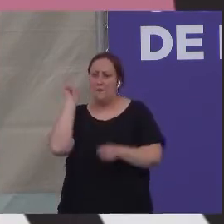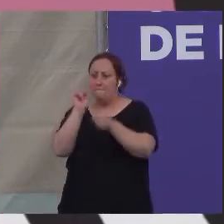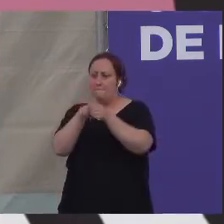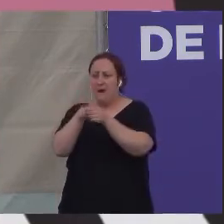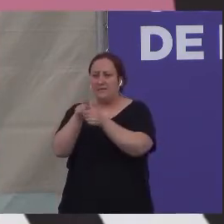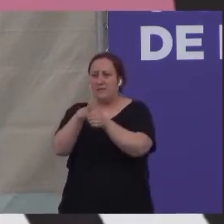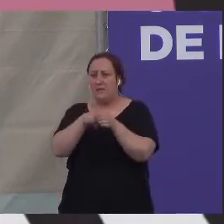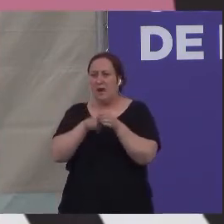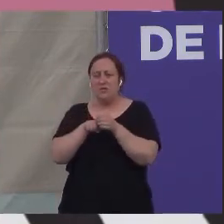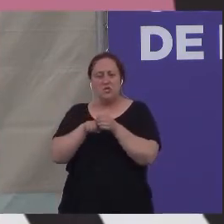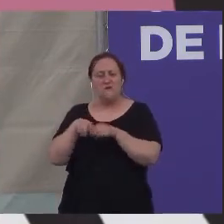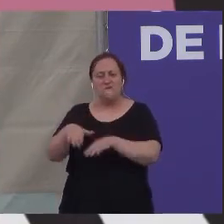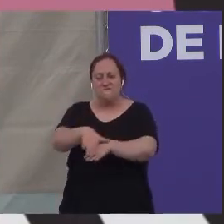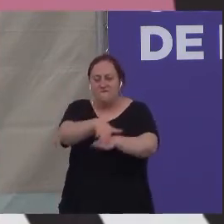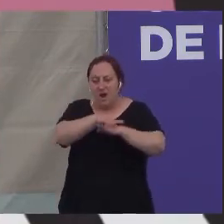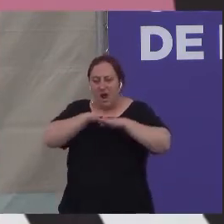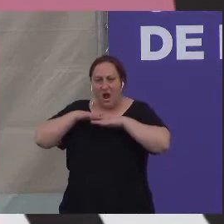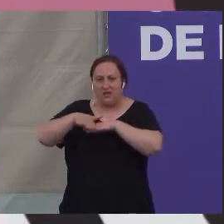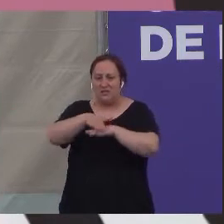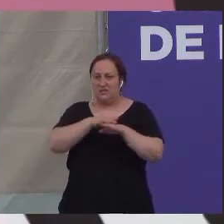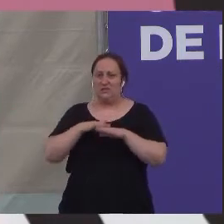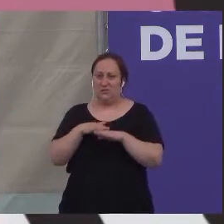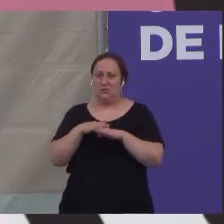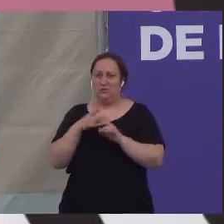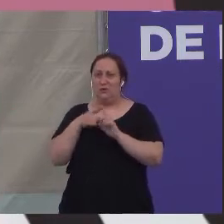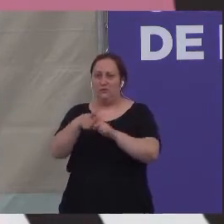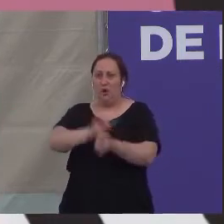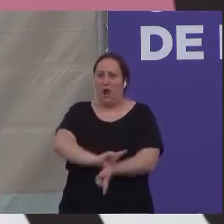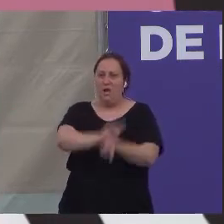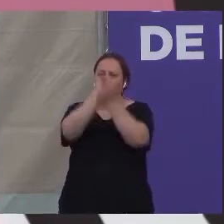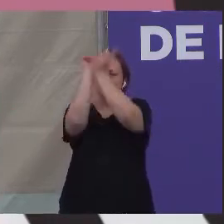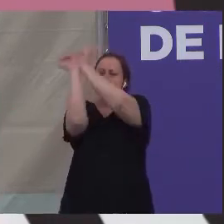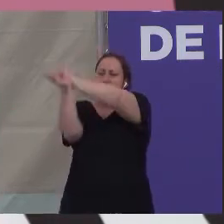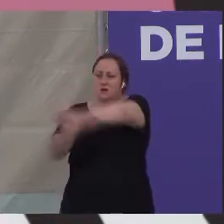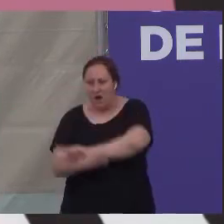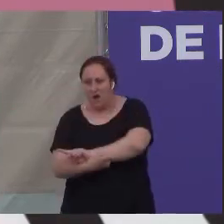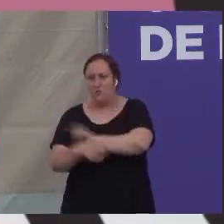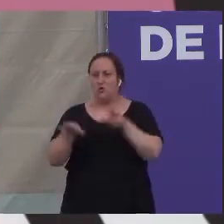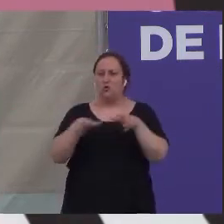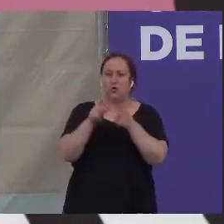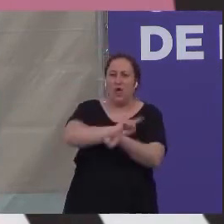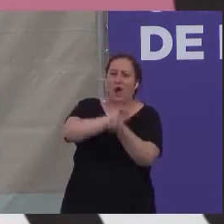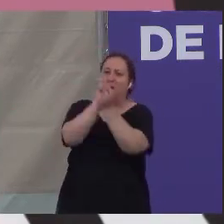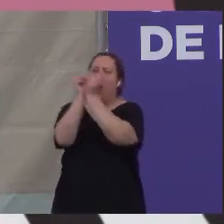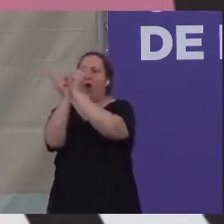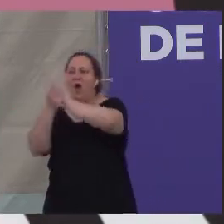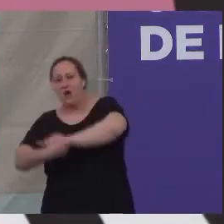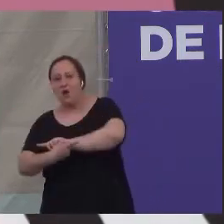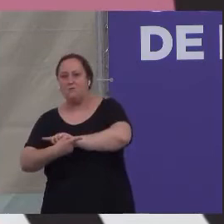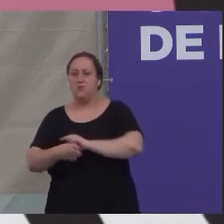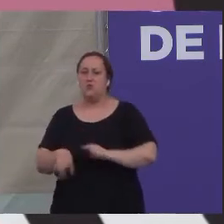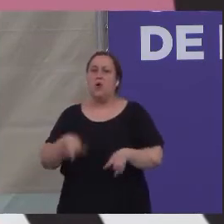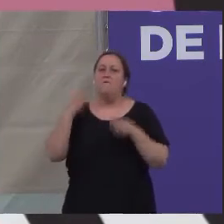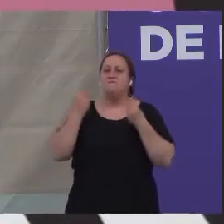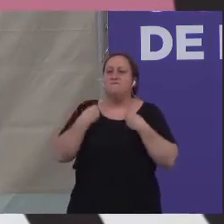es esencial para provocar esos cambios profundos que estoy hablando en la sociedad, para que mejore la vida